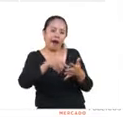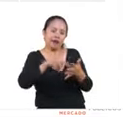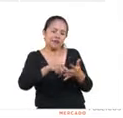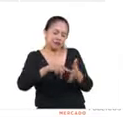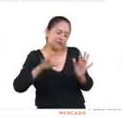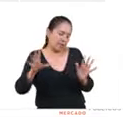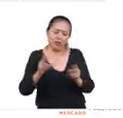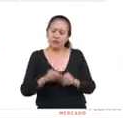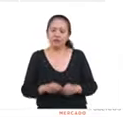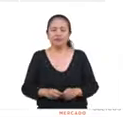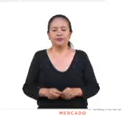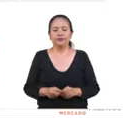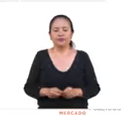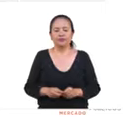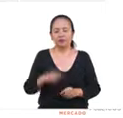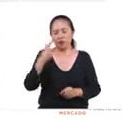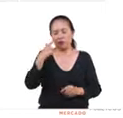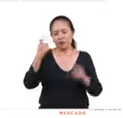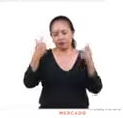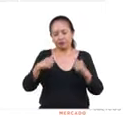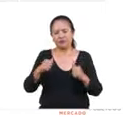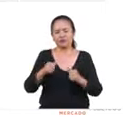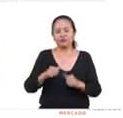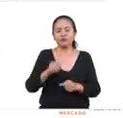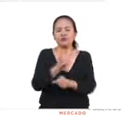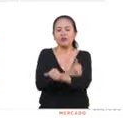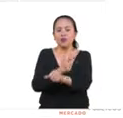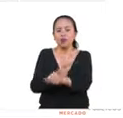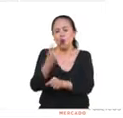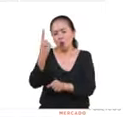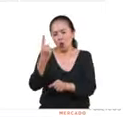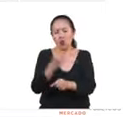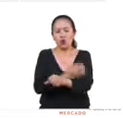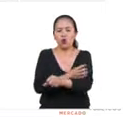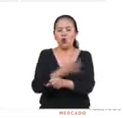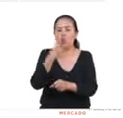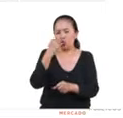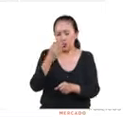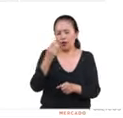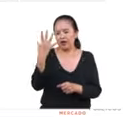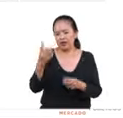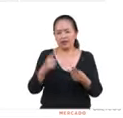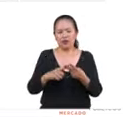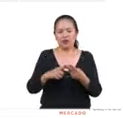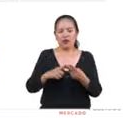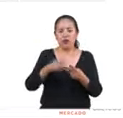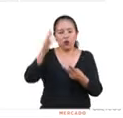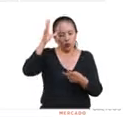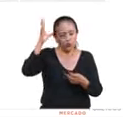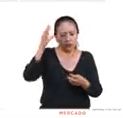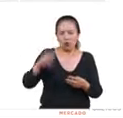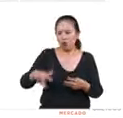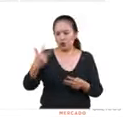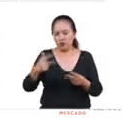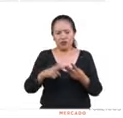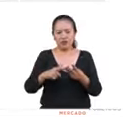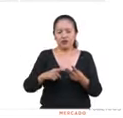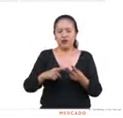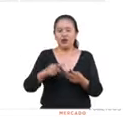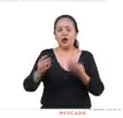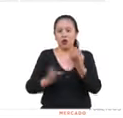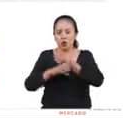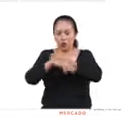año. Aquí vamos a ver las cifras: Álvaro Obregón 1, Azcapotzalco 1, Coyoacán 5, Cuauhtémoc 13, Coajimalpa 1,